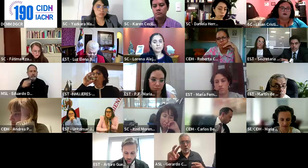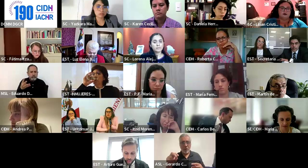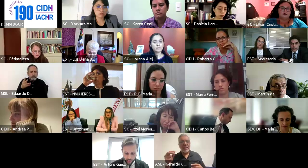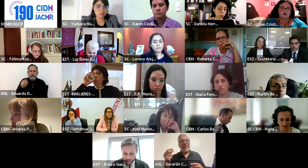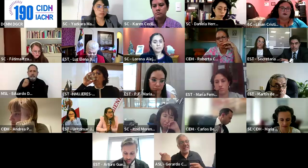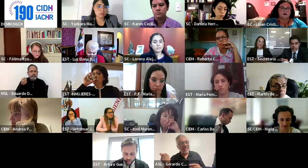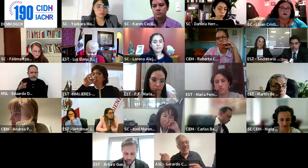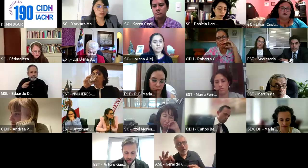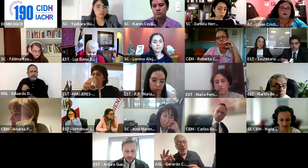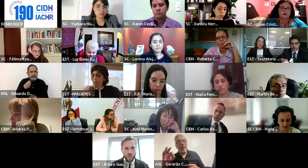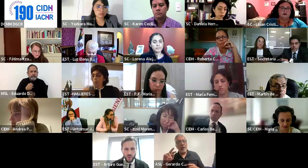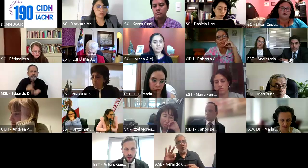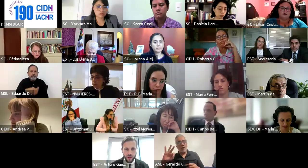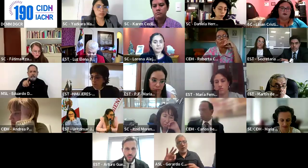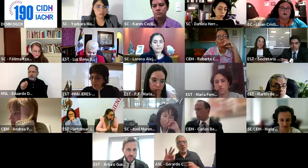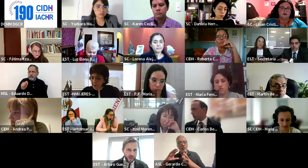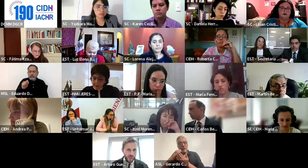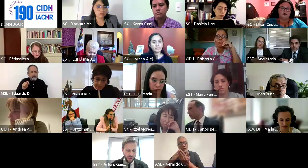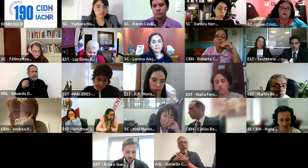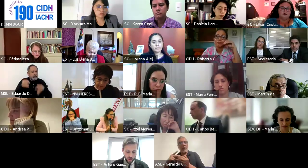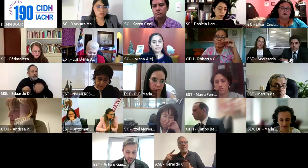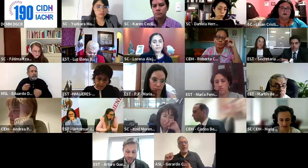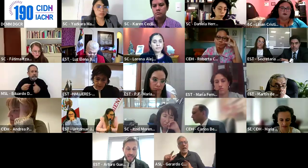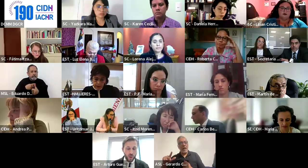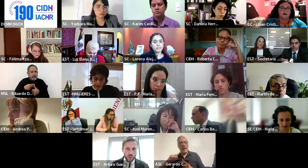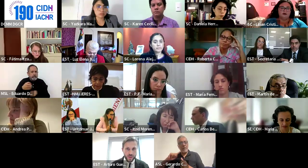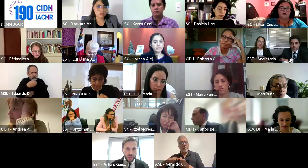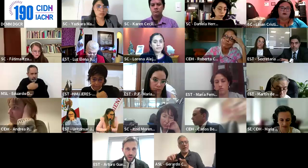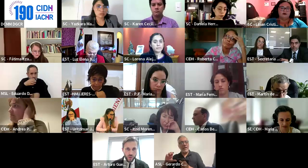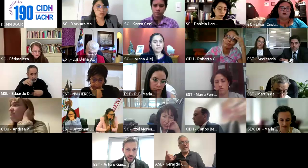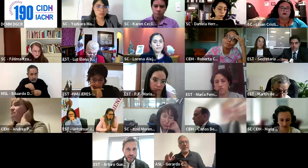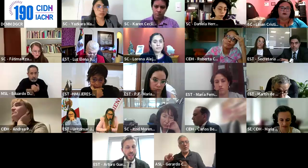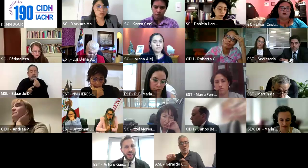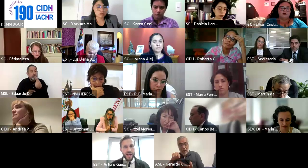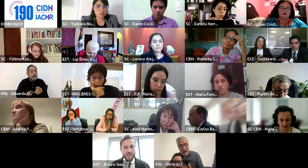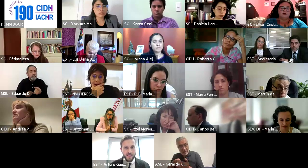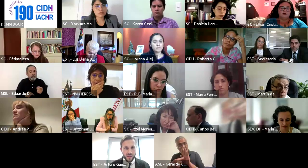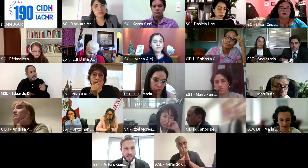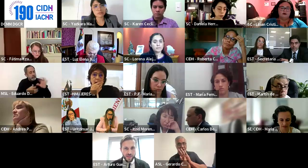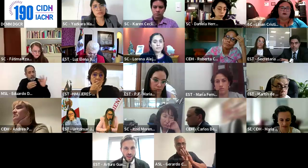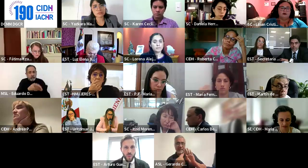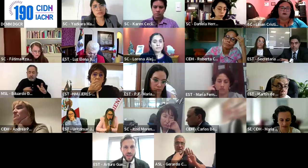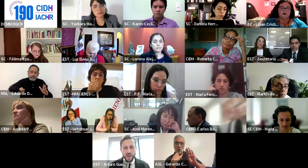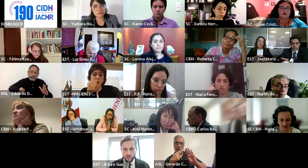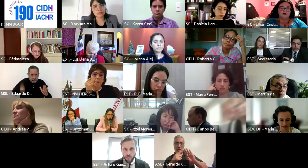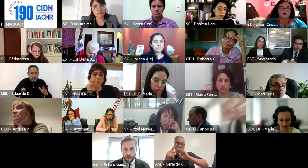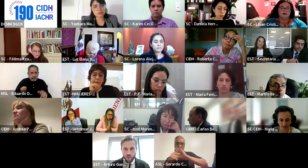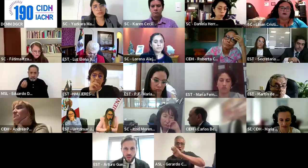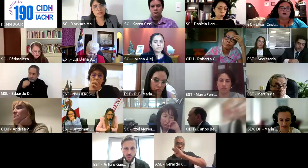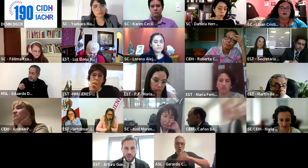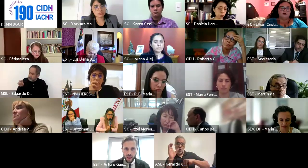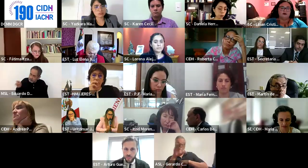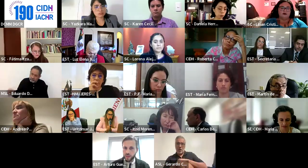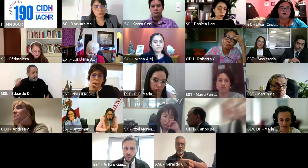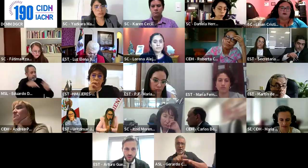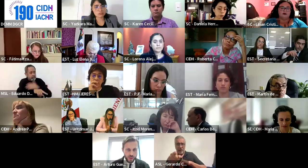204-2019, disculpen, del noveno tribunal colegiado en materia penal del primer circuito. E incluso han señalado que las sentencias que obligan a tomar algún